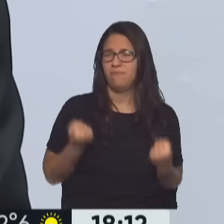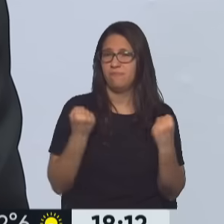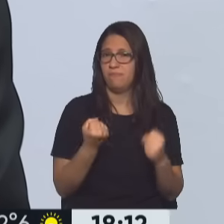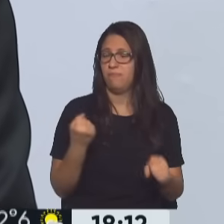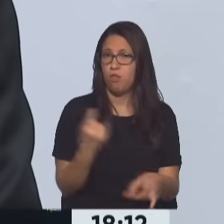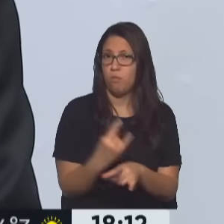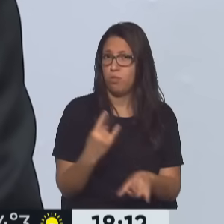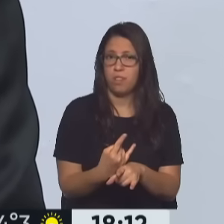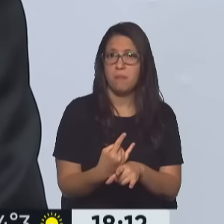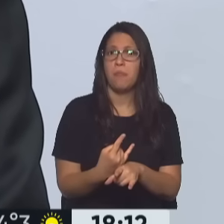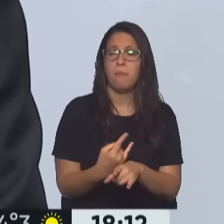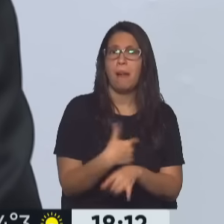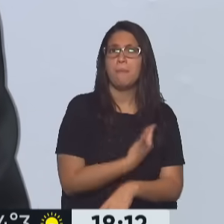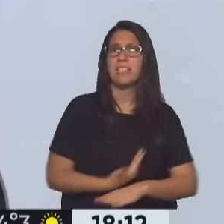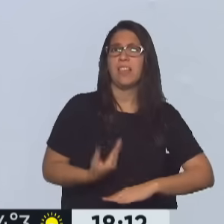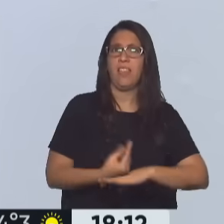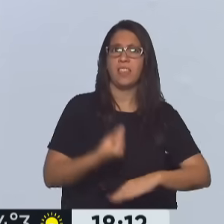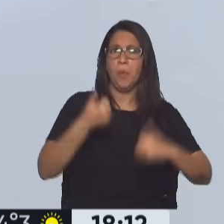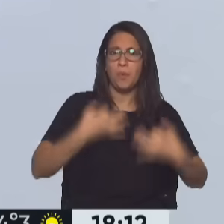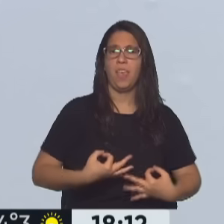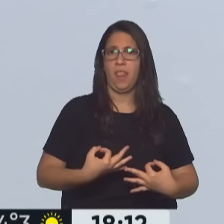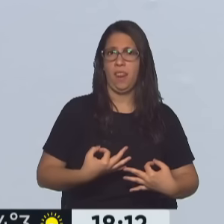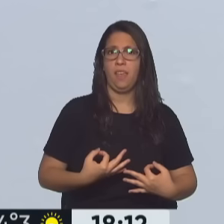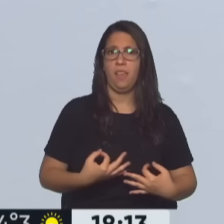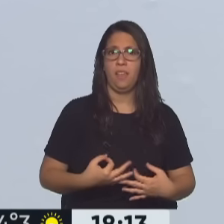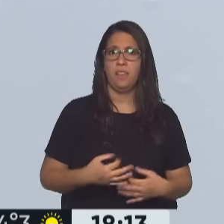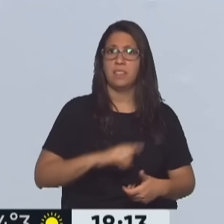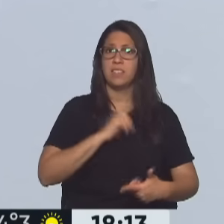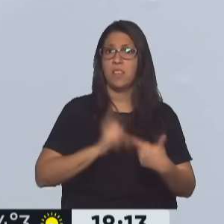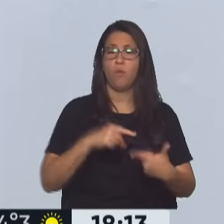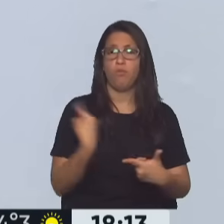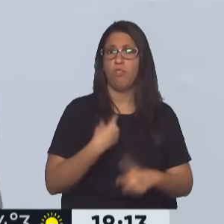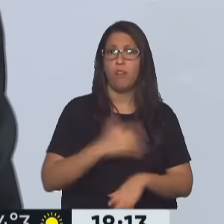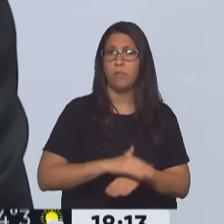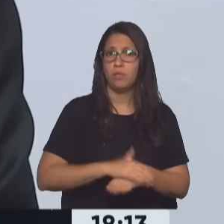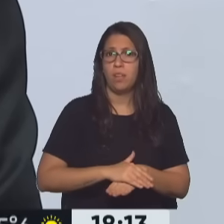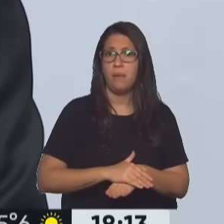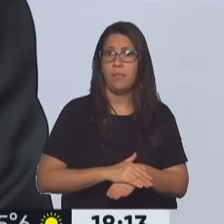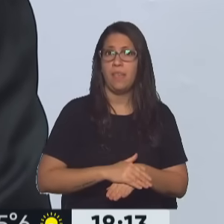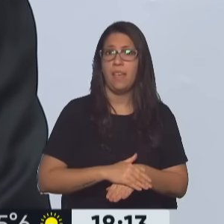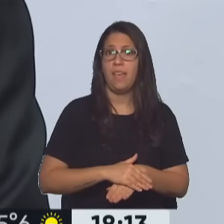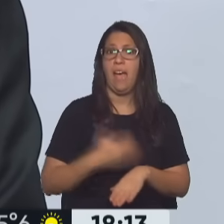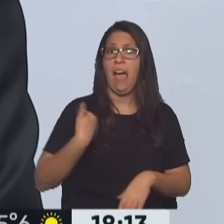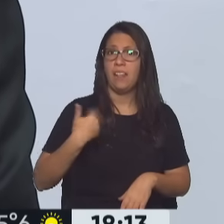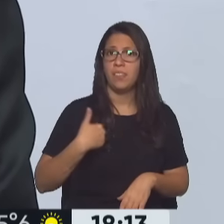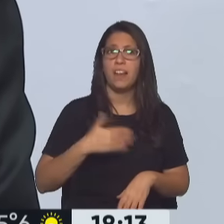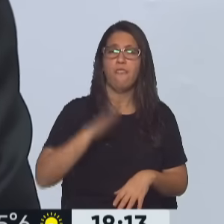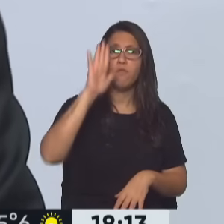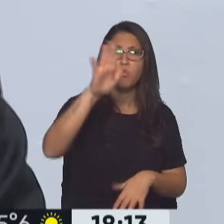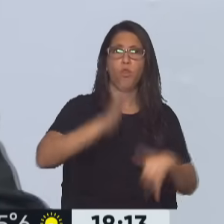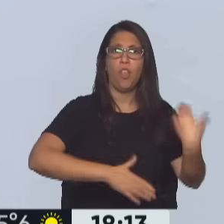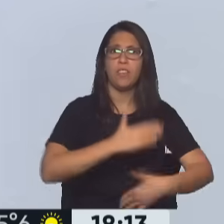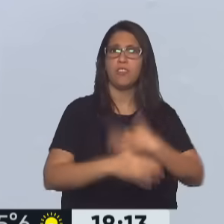hago siempre para ser un buen presidente. Segundo, nuestra responsabilidad de construir un país con prosperidad y